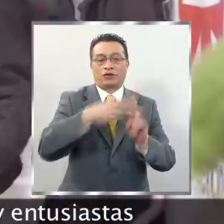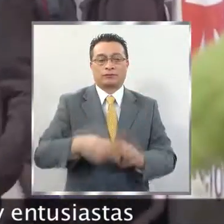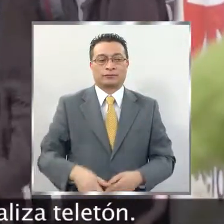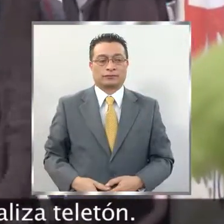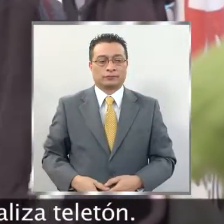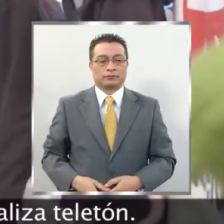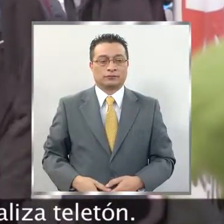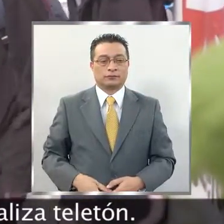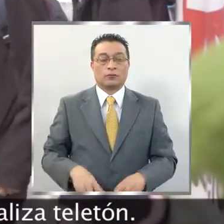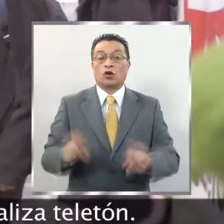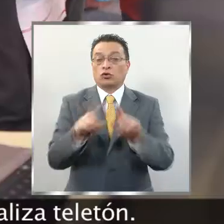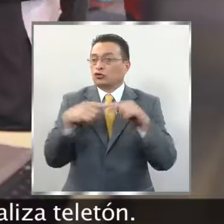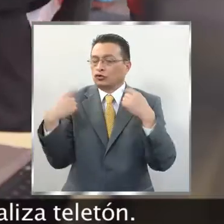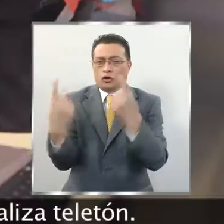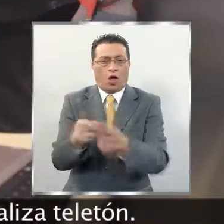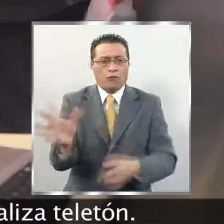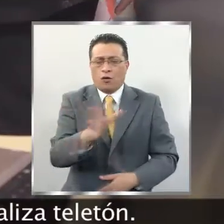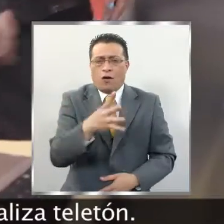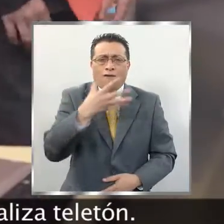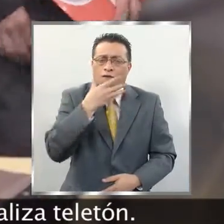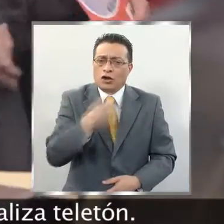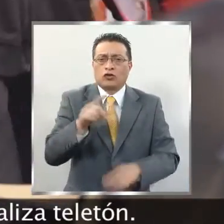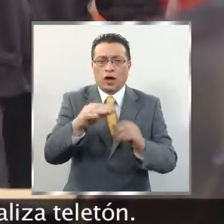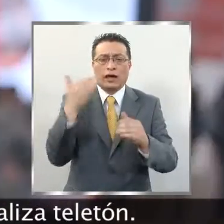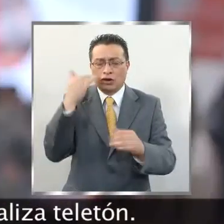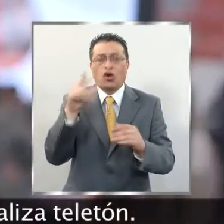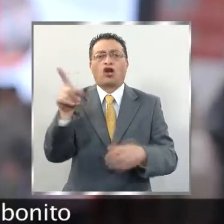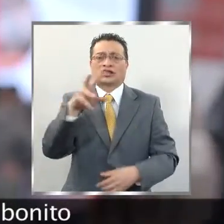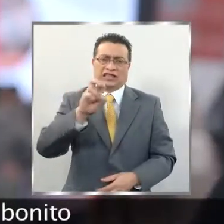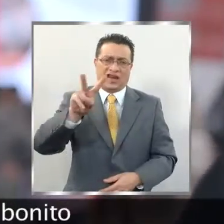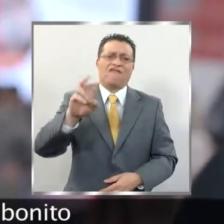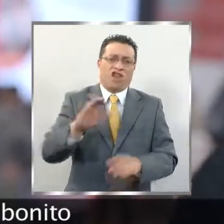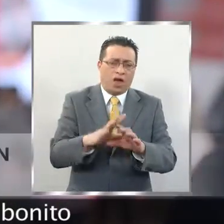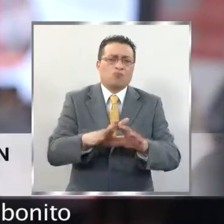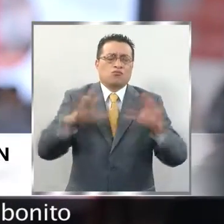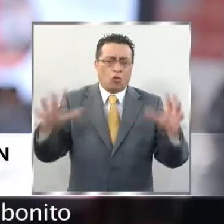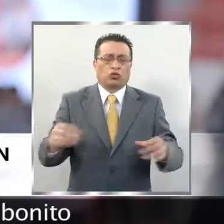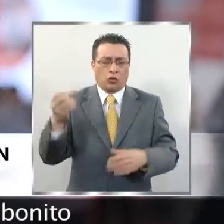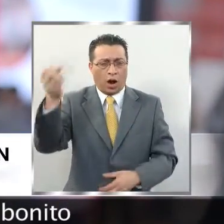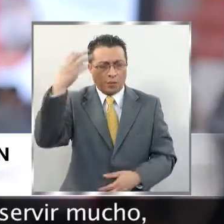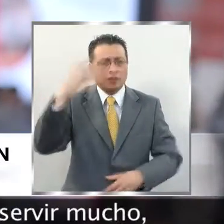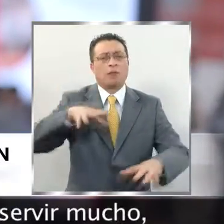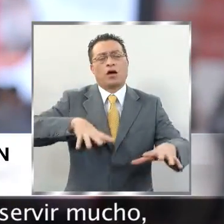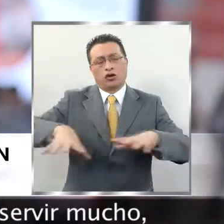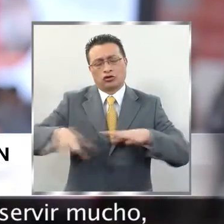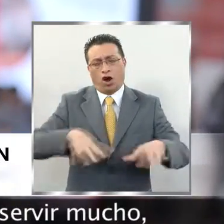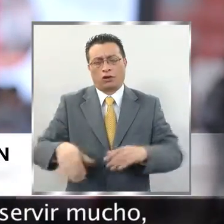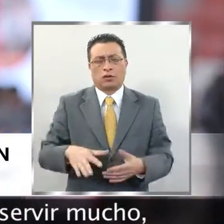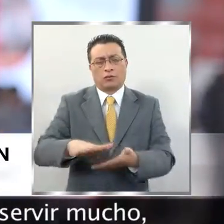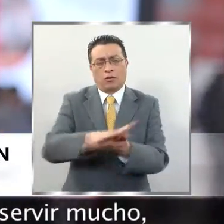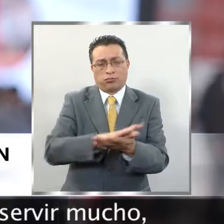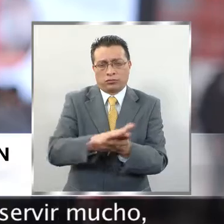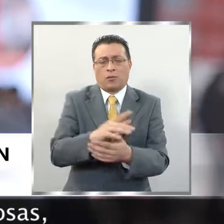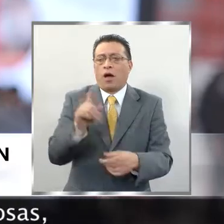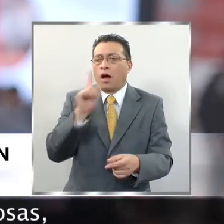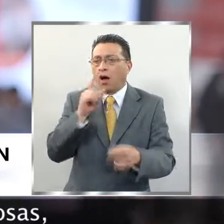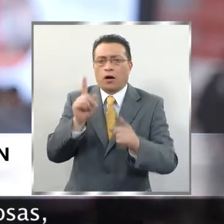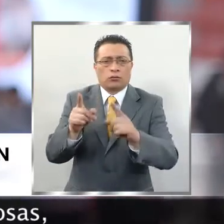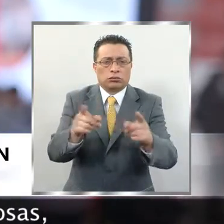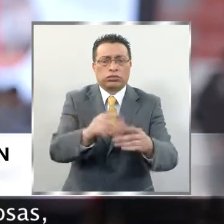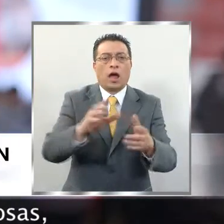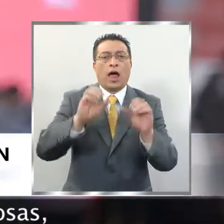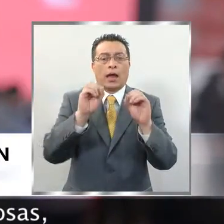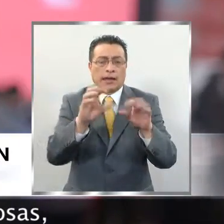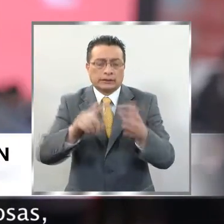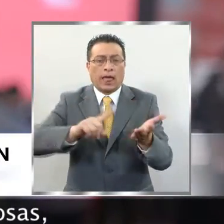entusiastas por conocer el trabajo que realiza Teletón. Que todo esto ha sido muy bonito y que para los niños les puede servir mucho para